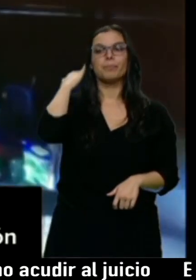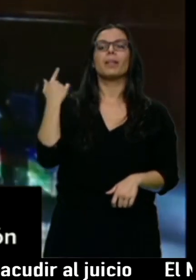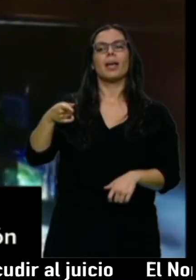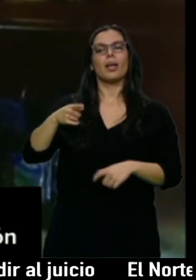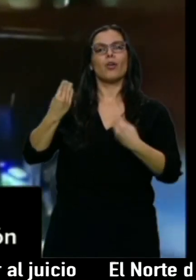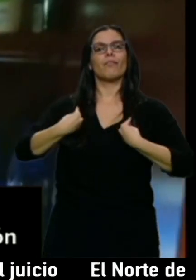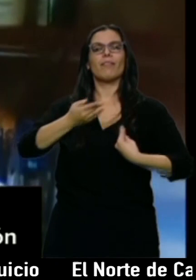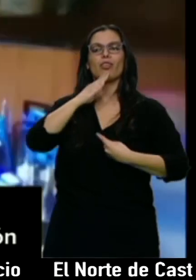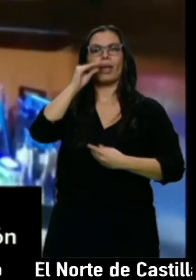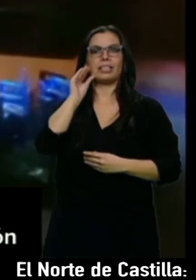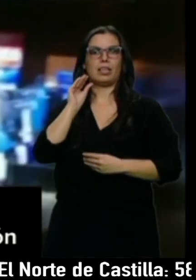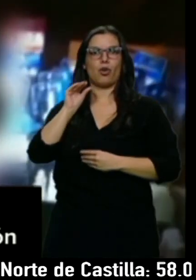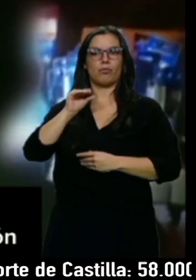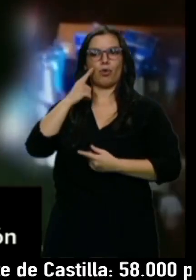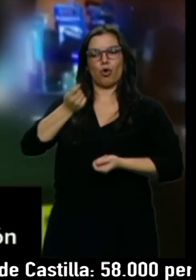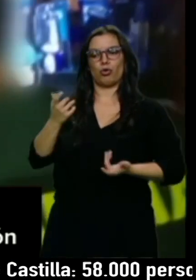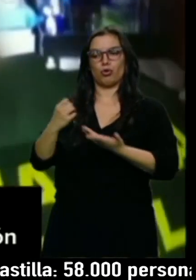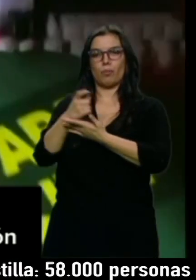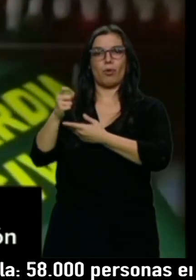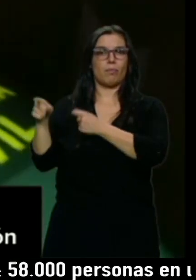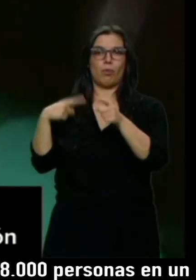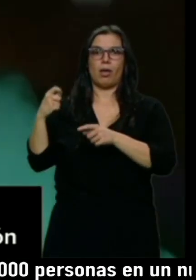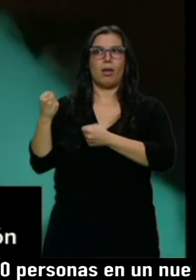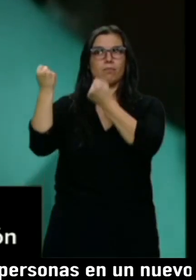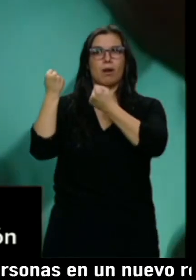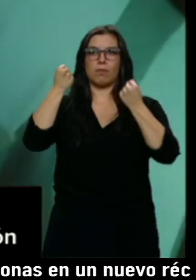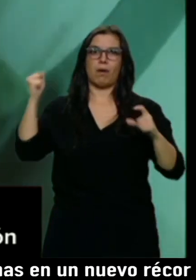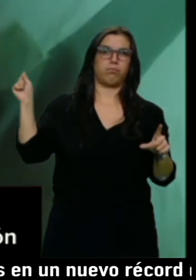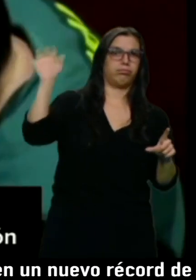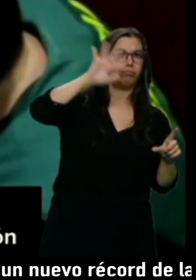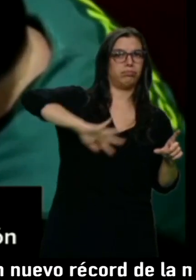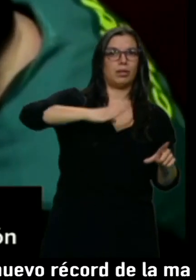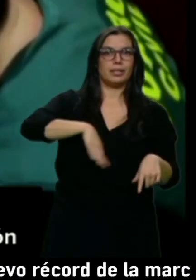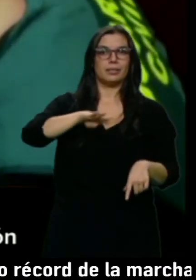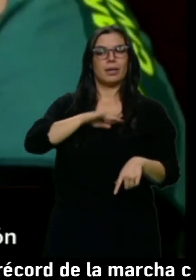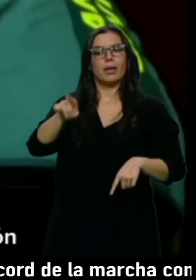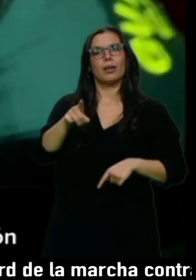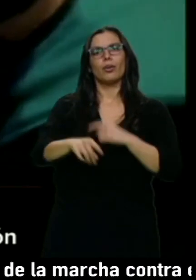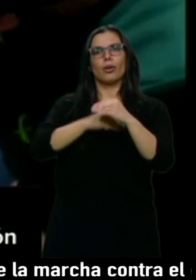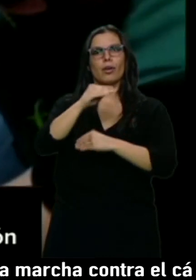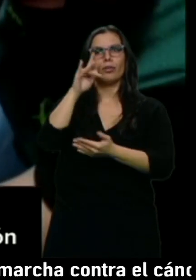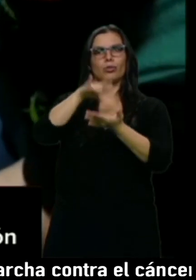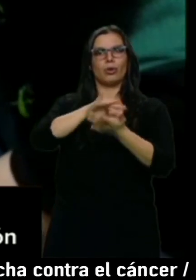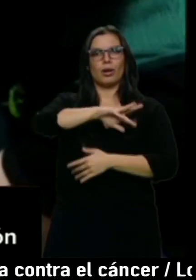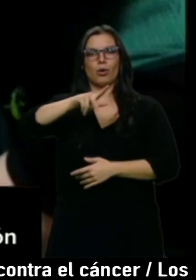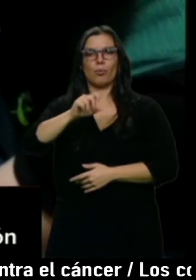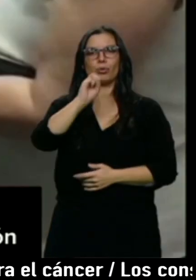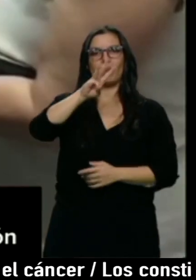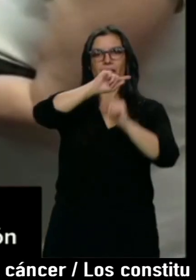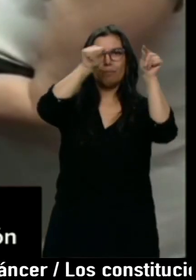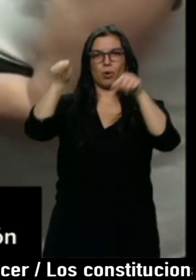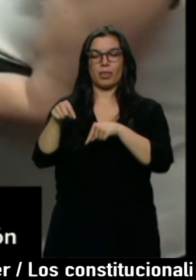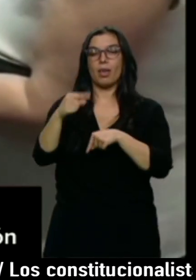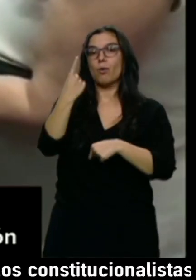sus integrantes se desplazaban a otros lugares. Llegaron a operar en 13 provincias. Uno de sus robos lo cometieron en el bar de las